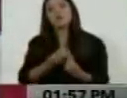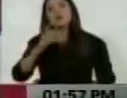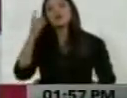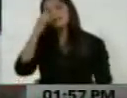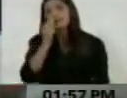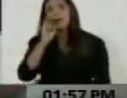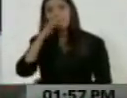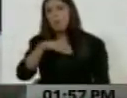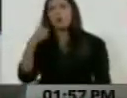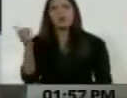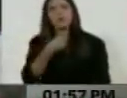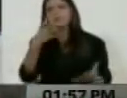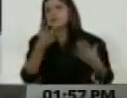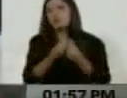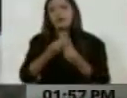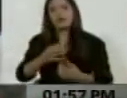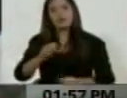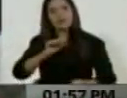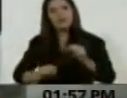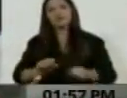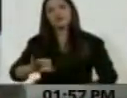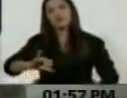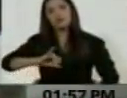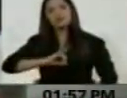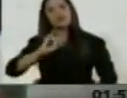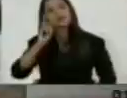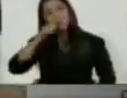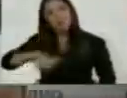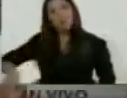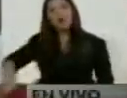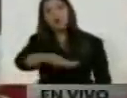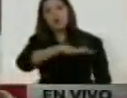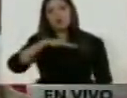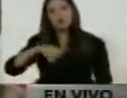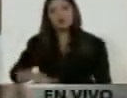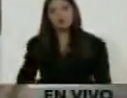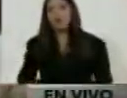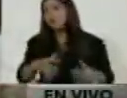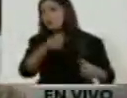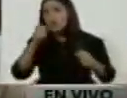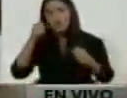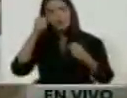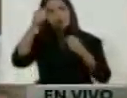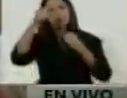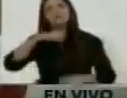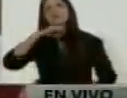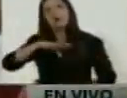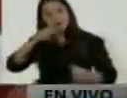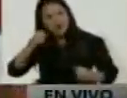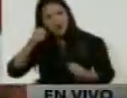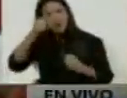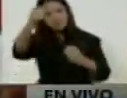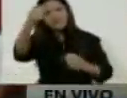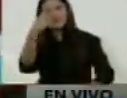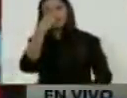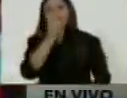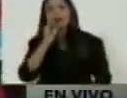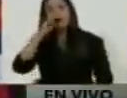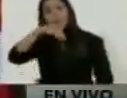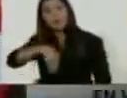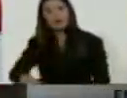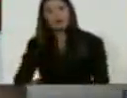vamos todos en defensa de la identidad y la dignidad de todo un pueblo glorioso en su historia. ¡Que viva el general en jefe Ezequiel